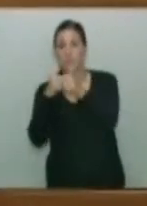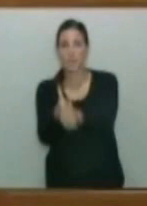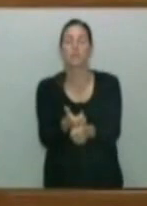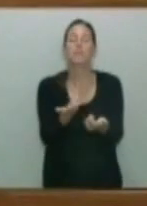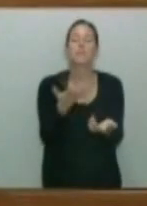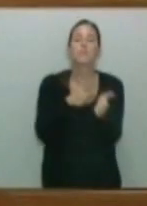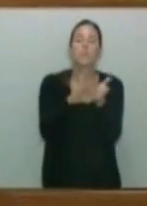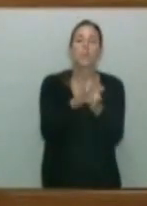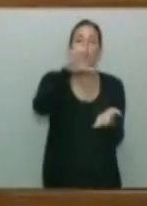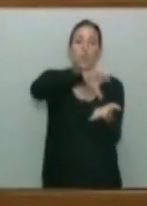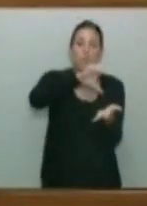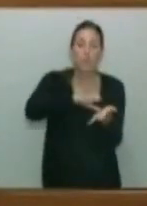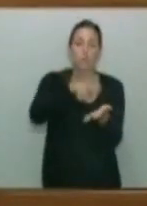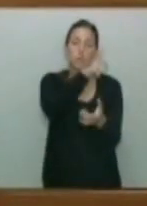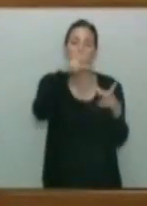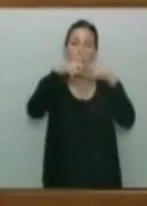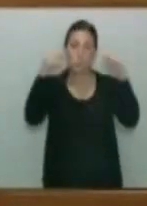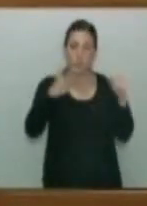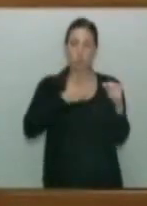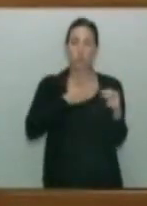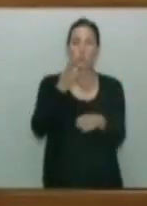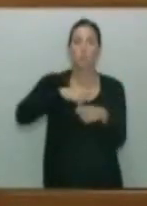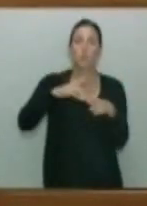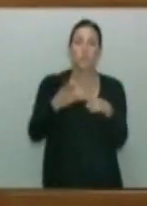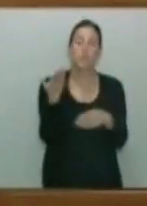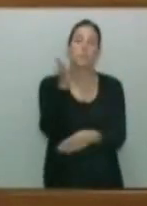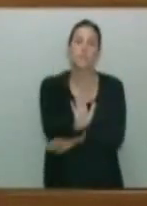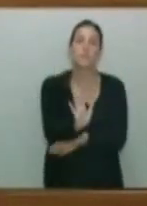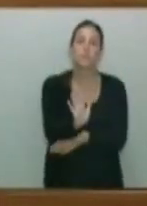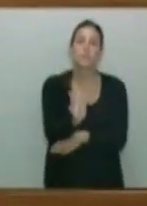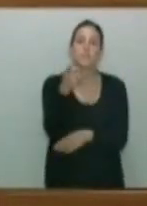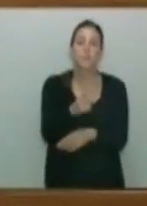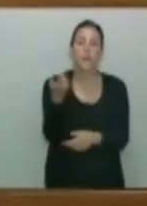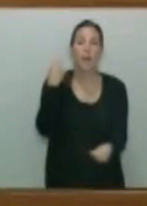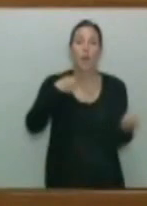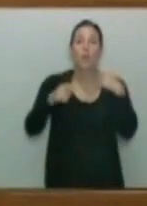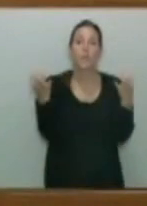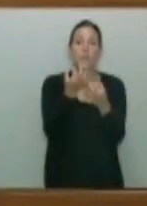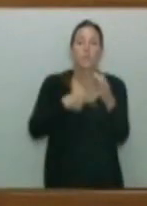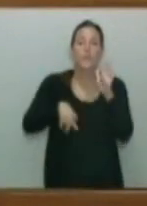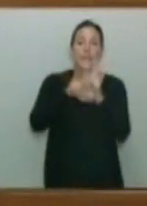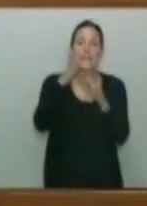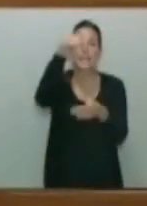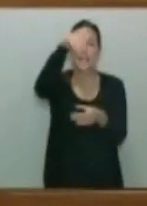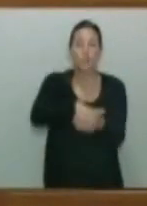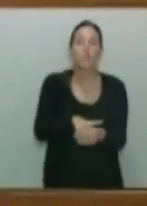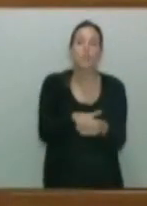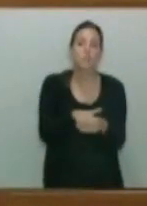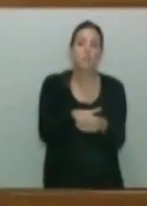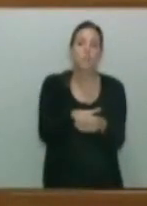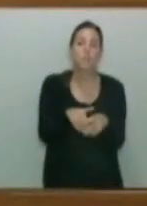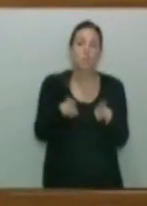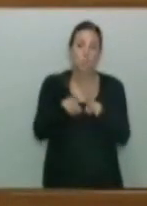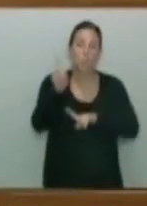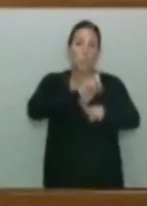de los ciudadanos, entre los asturianos y nosotros los políticos. Y tenemos que actuar sobre las leyes electorales para suturar ese